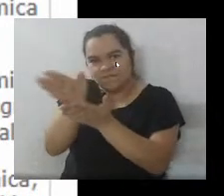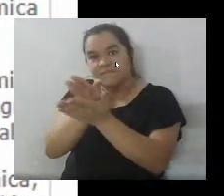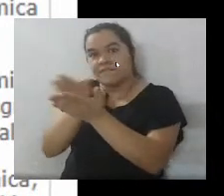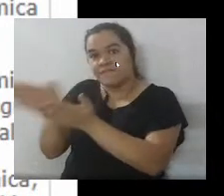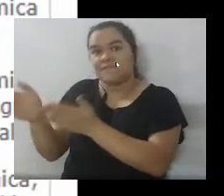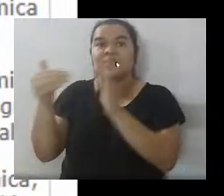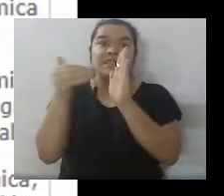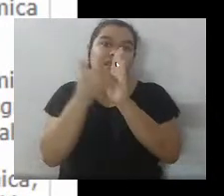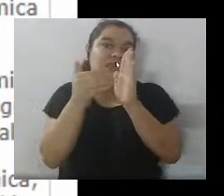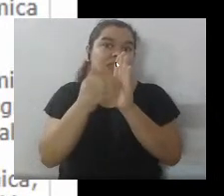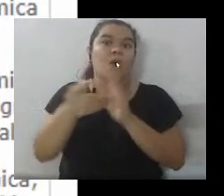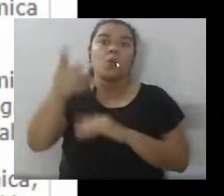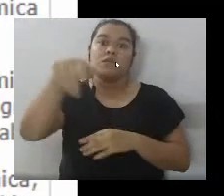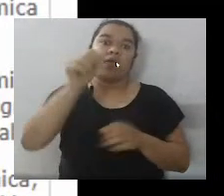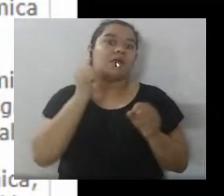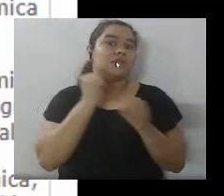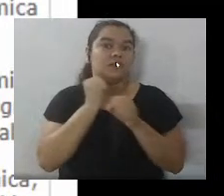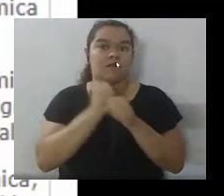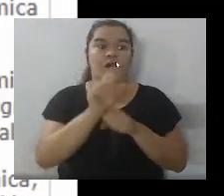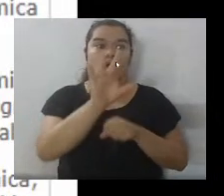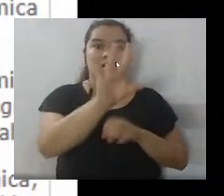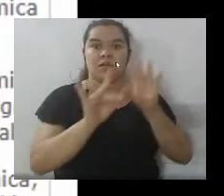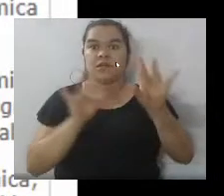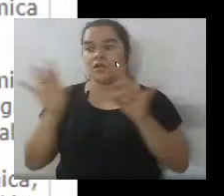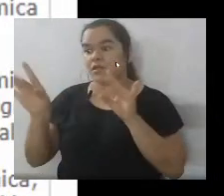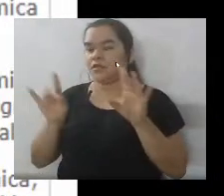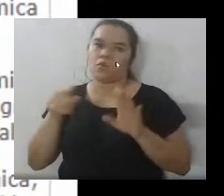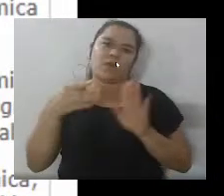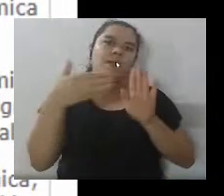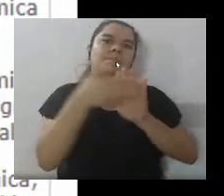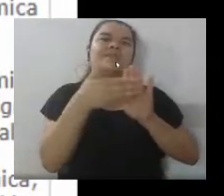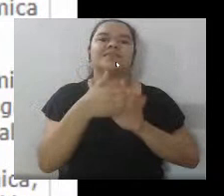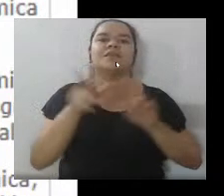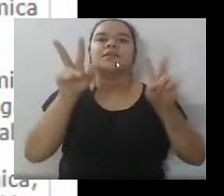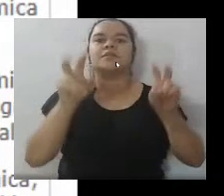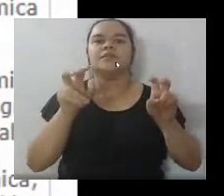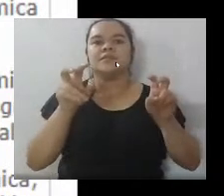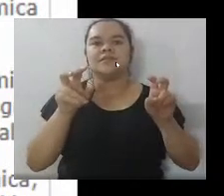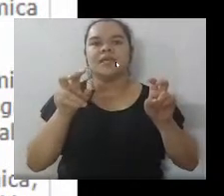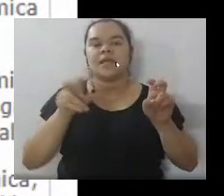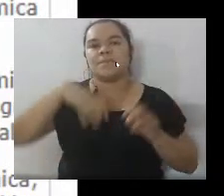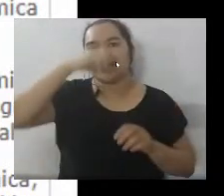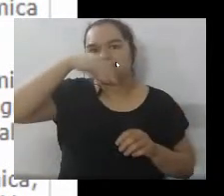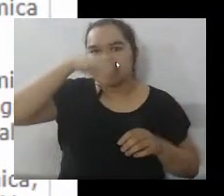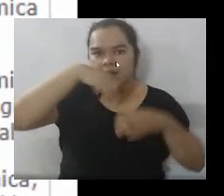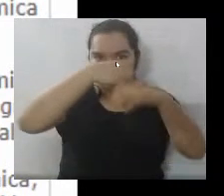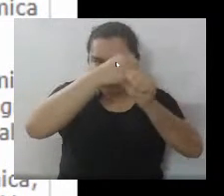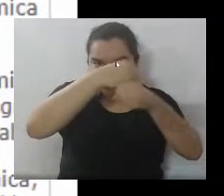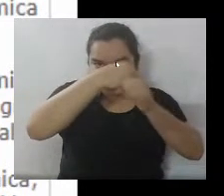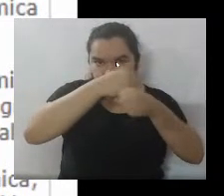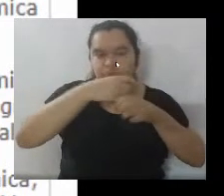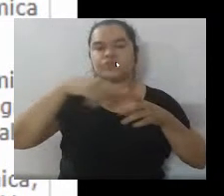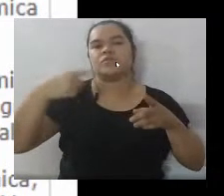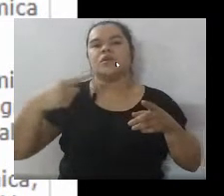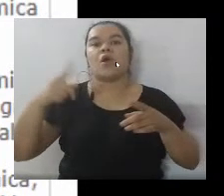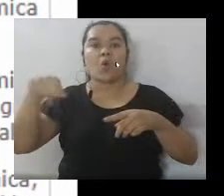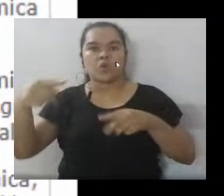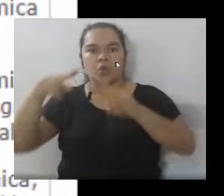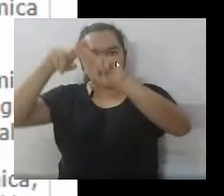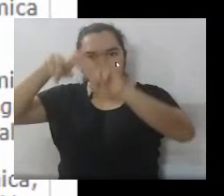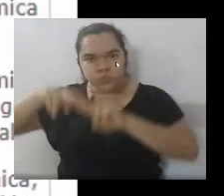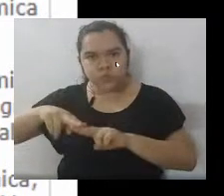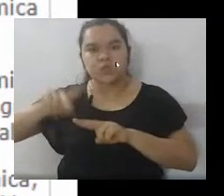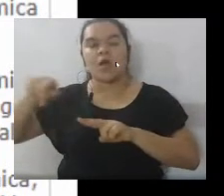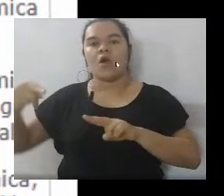se pueden dedicar, entonces van a tener una asignatura que es la parte de hematología clínica, química